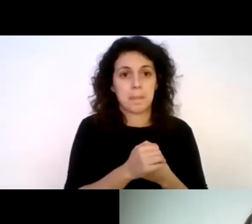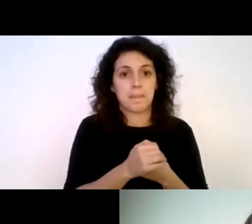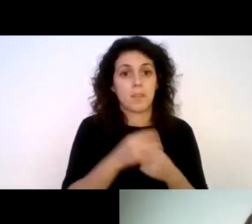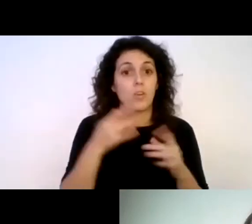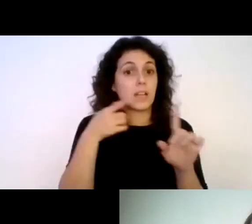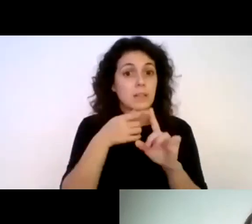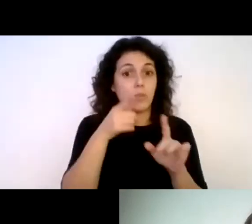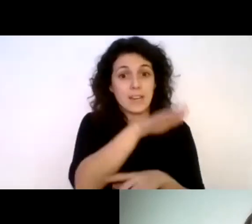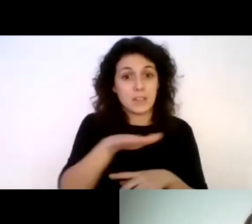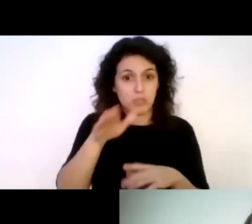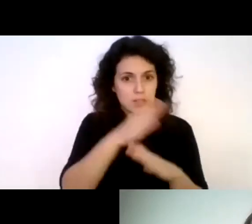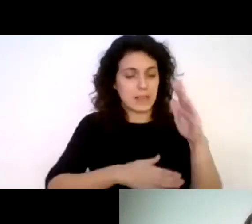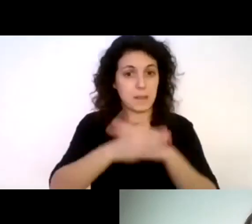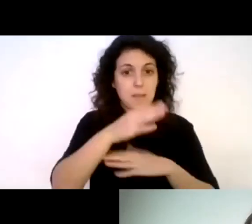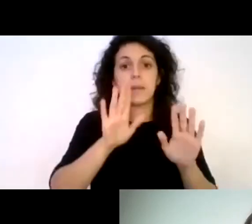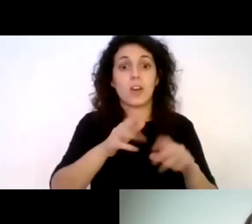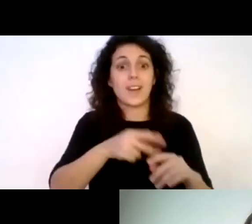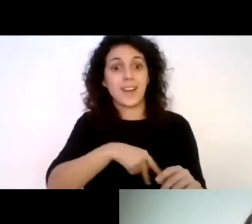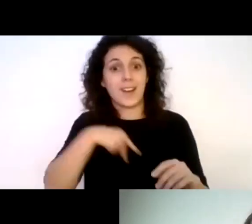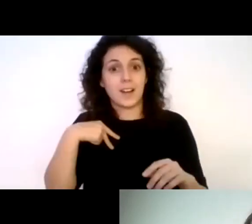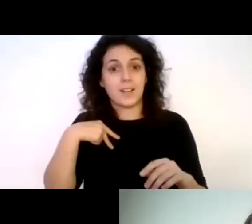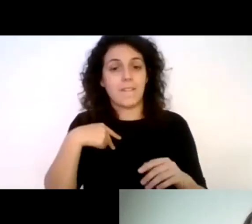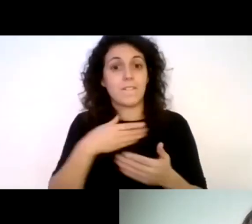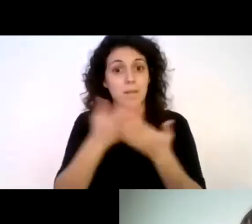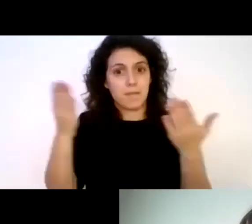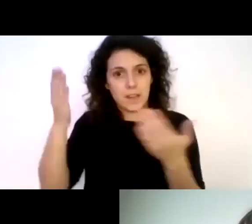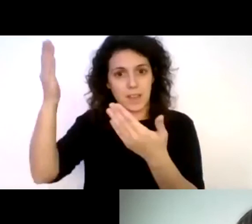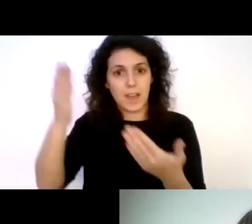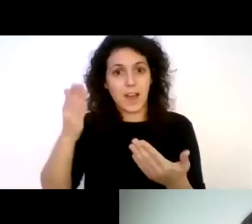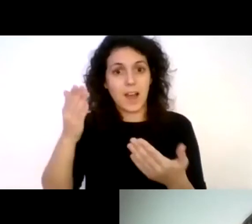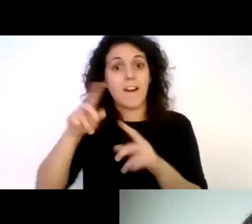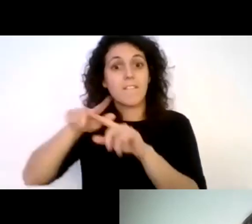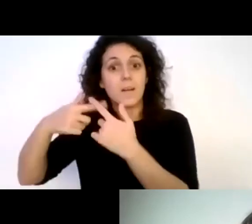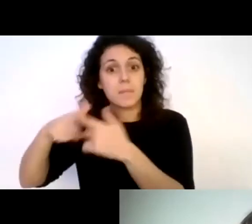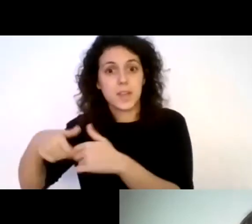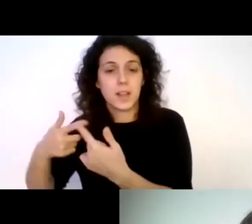con discapacidad, pero en general para dar la bienvenida a las familias?